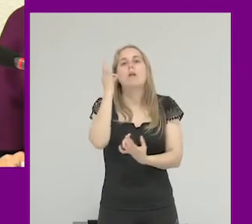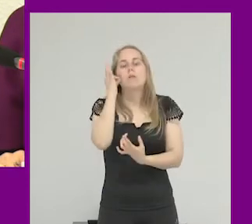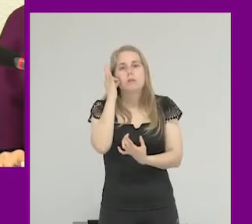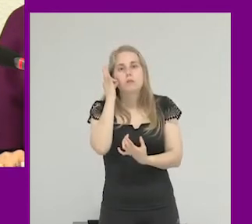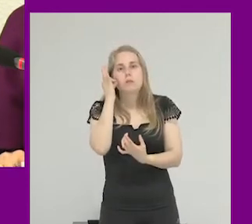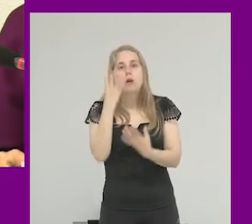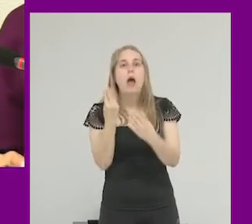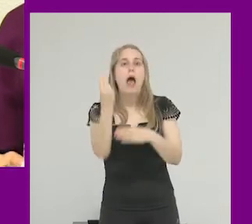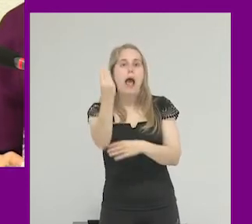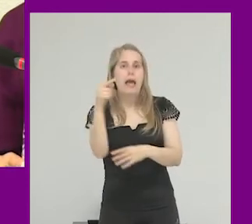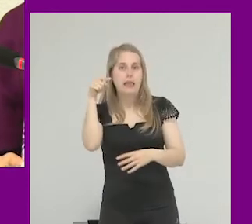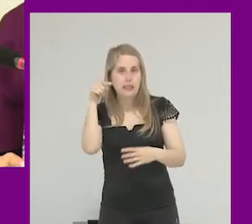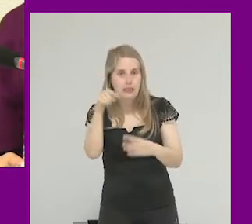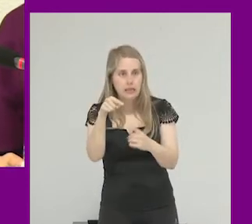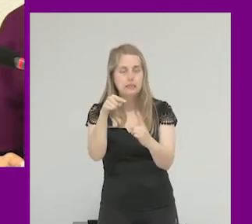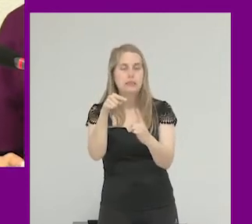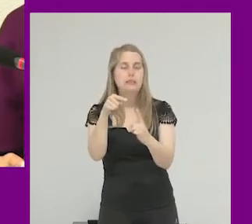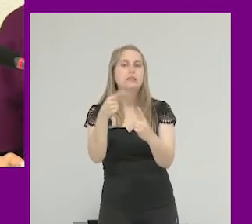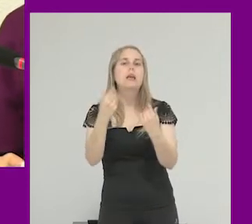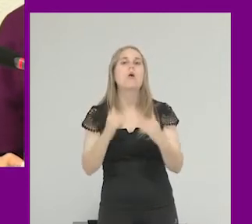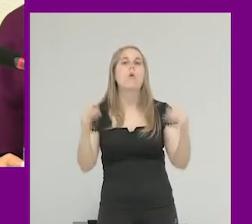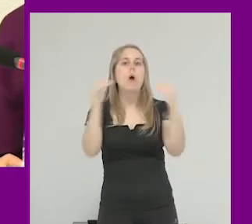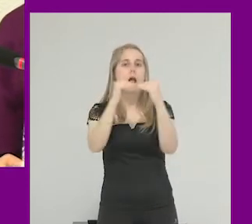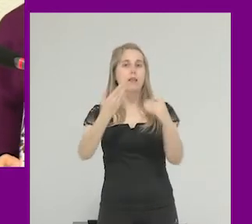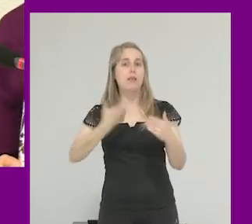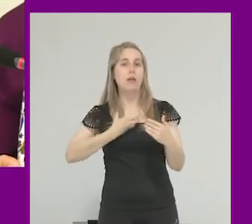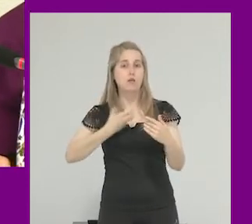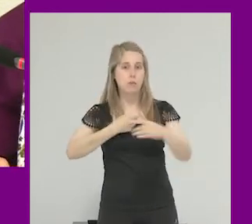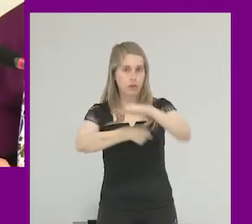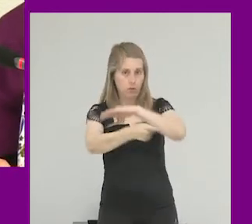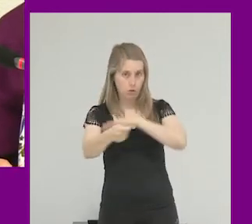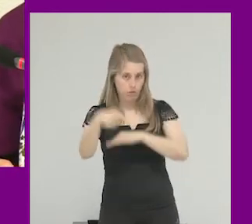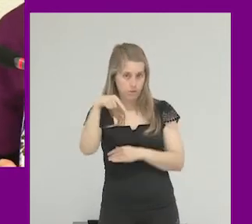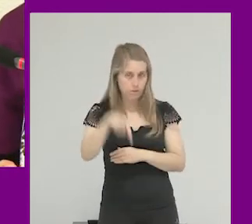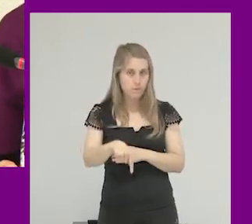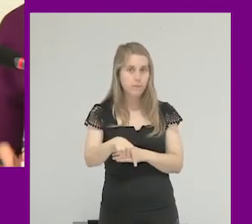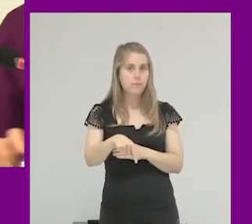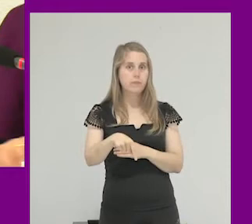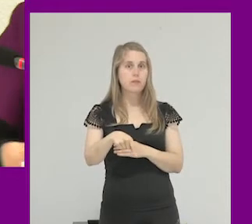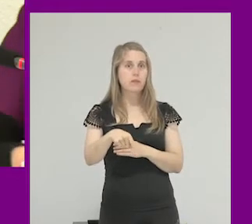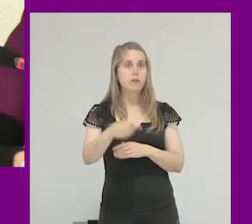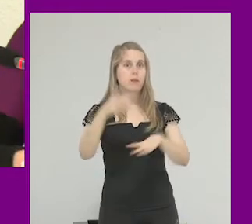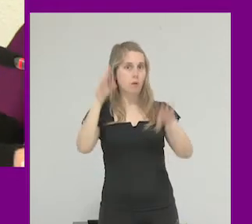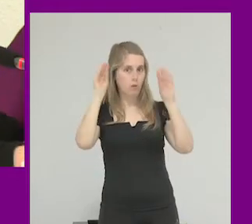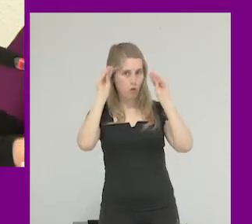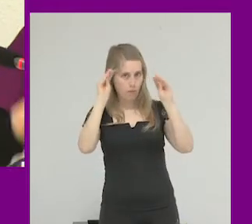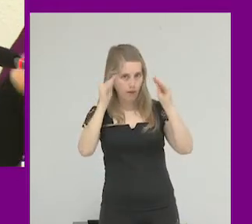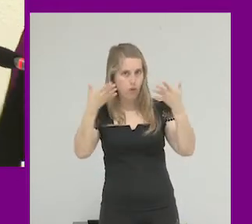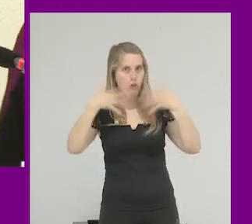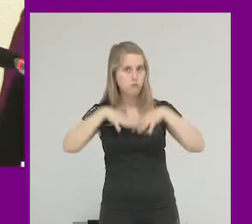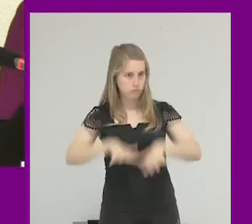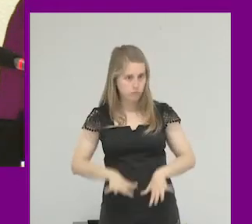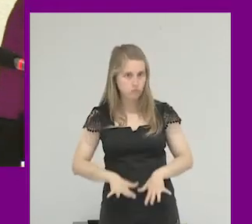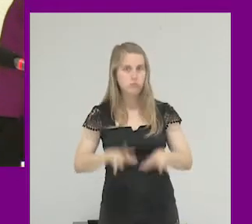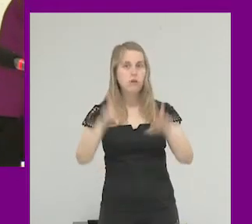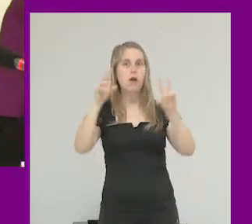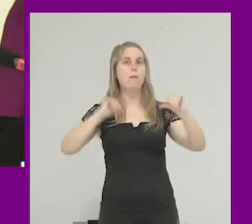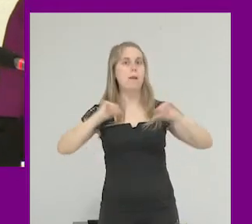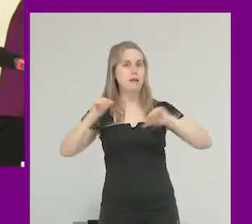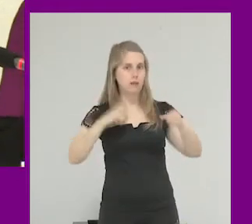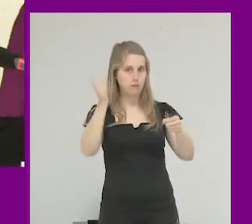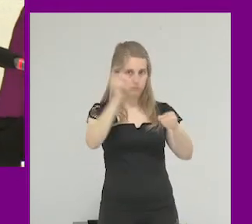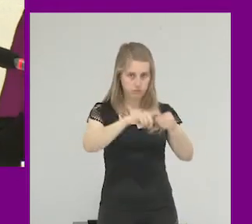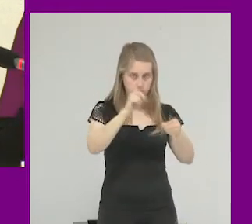son agentes de igualdad hoy en día en el Ayuntamiento de Gasteiz se han formado en ese máster